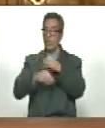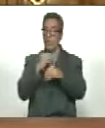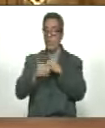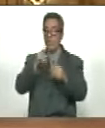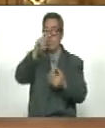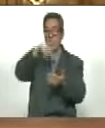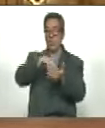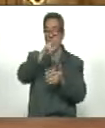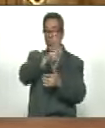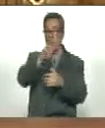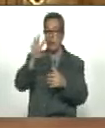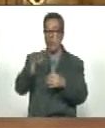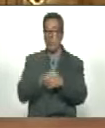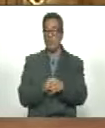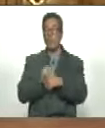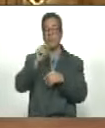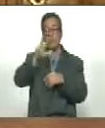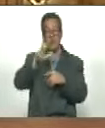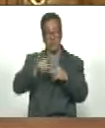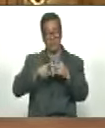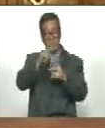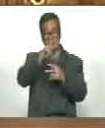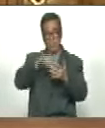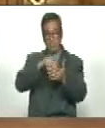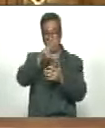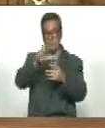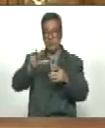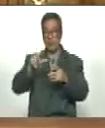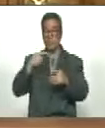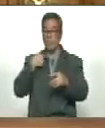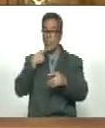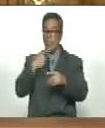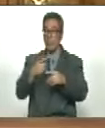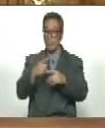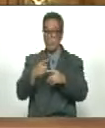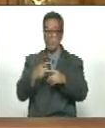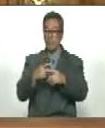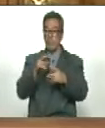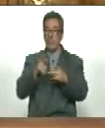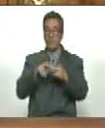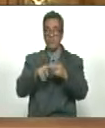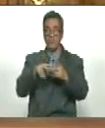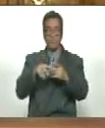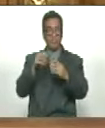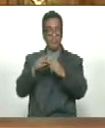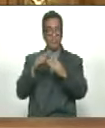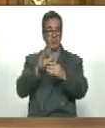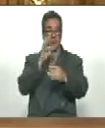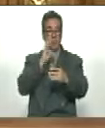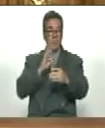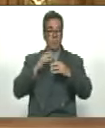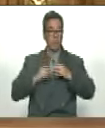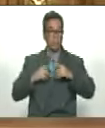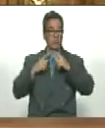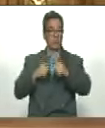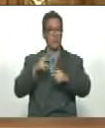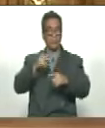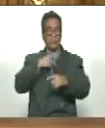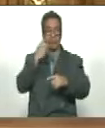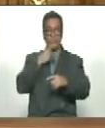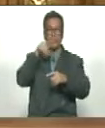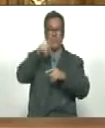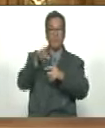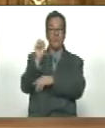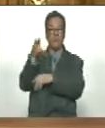al 2023, lo cual nos indica la indeclinable y férrea voluntad política de